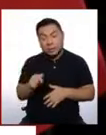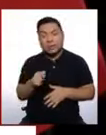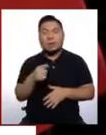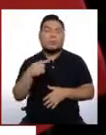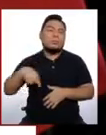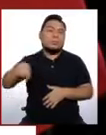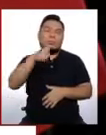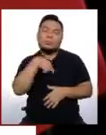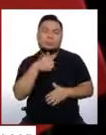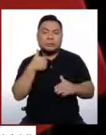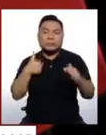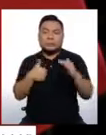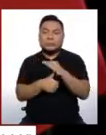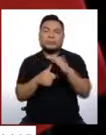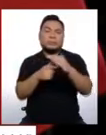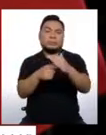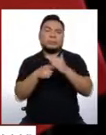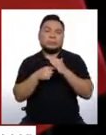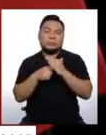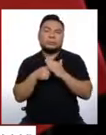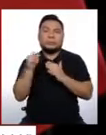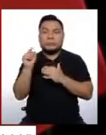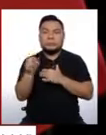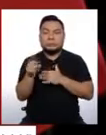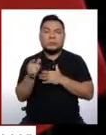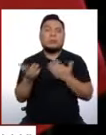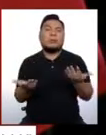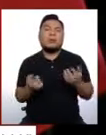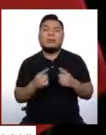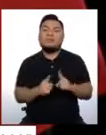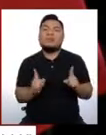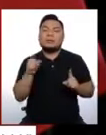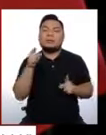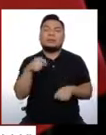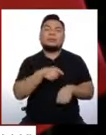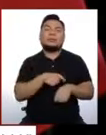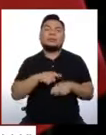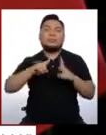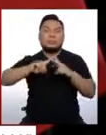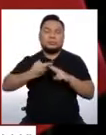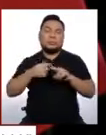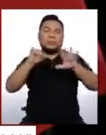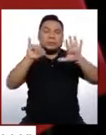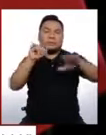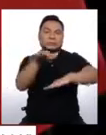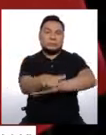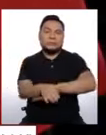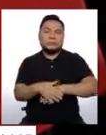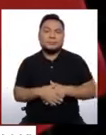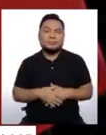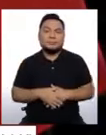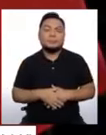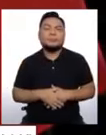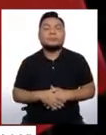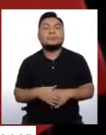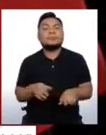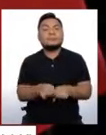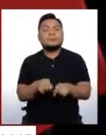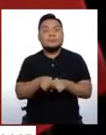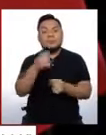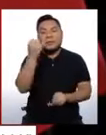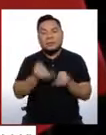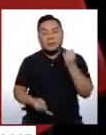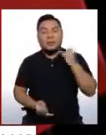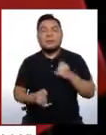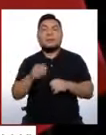inmovilización obligatoria comienza a las seis de la tarde y concluye